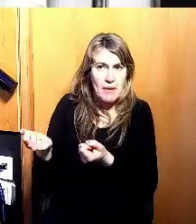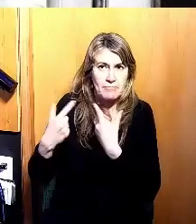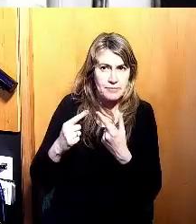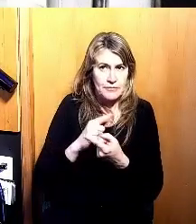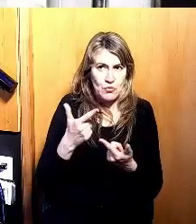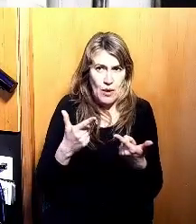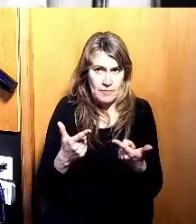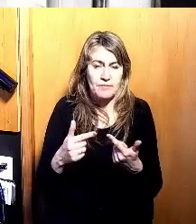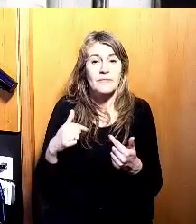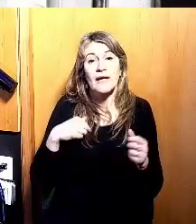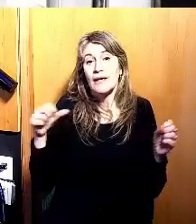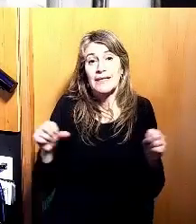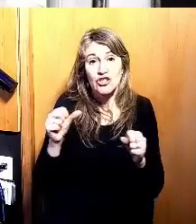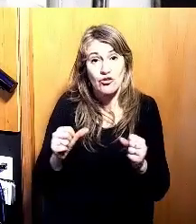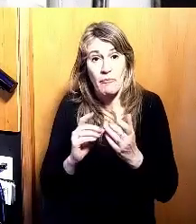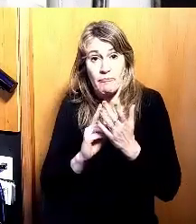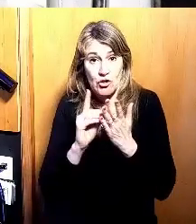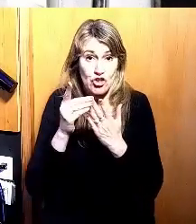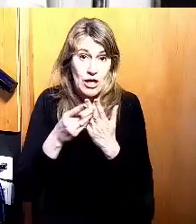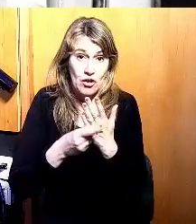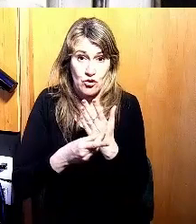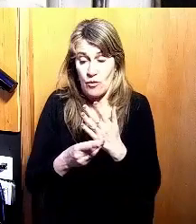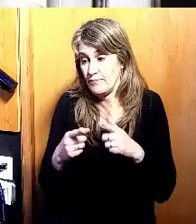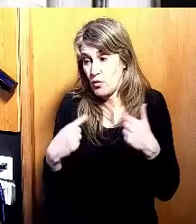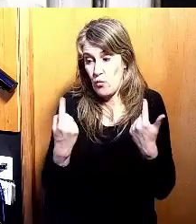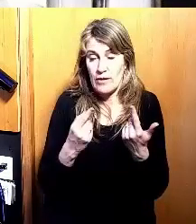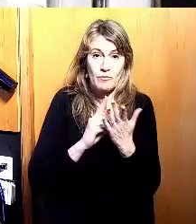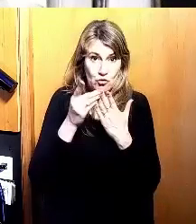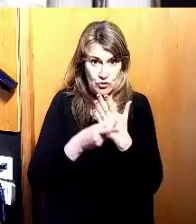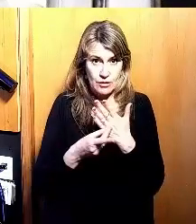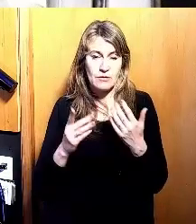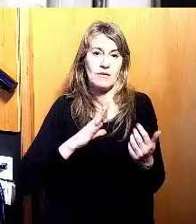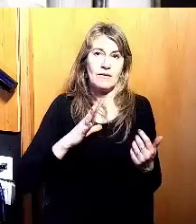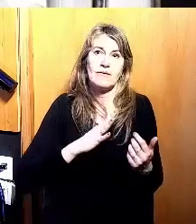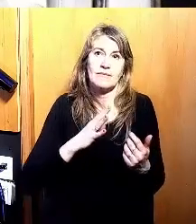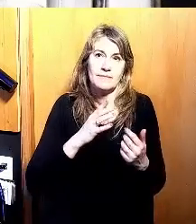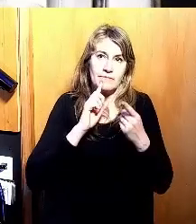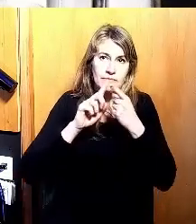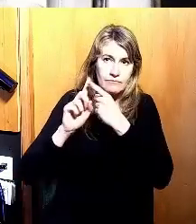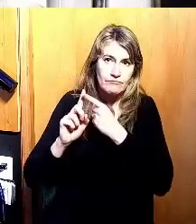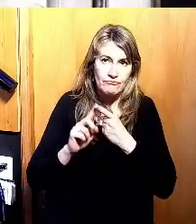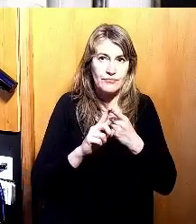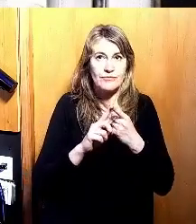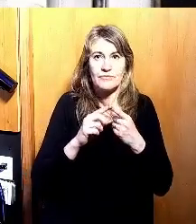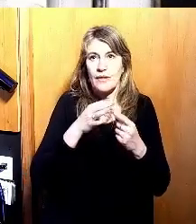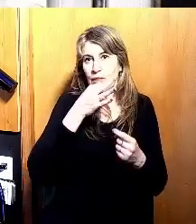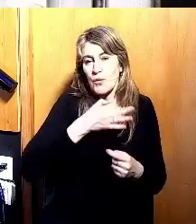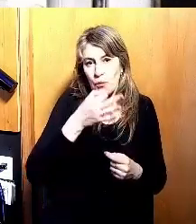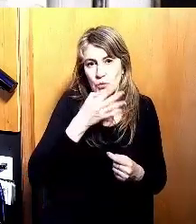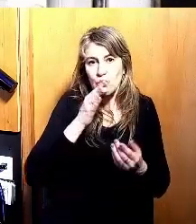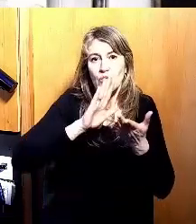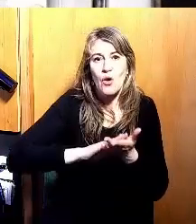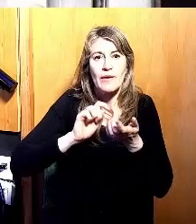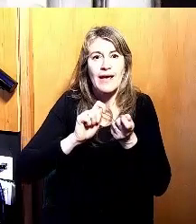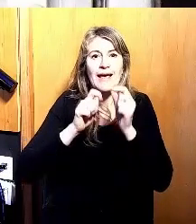este proyecto que en definitiva lo que les decía es que vincula todo el discurso global alrededor de cambio climático con una